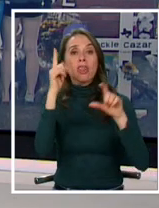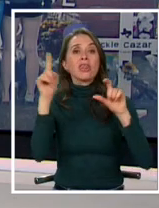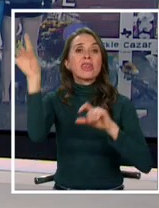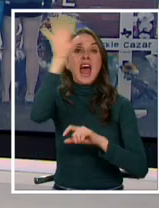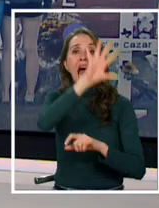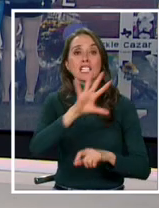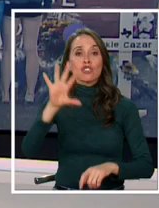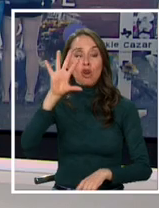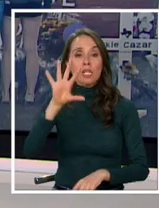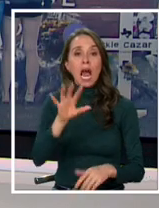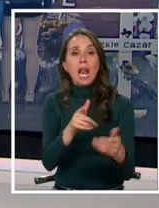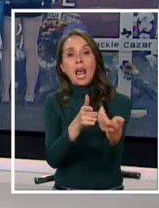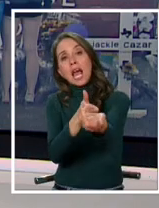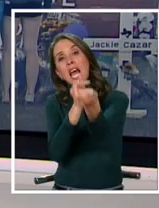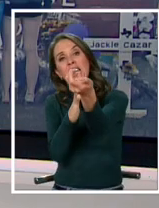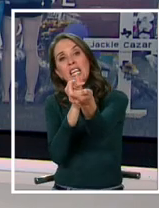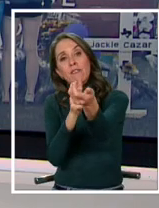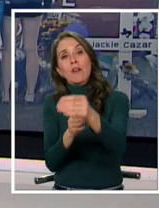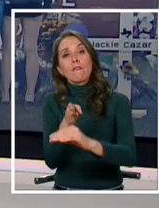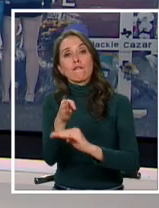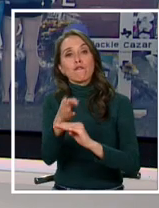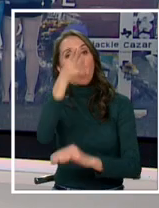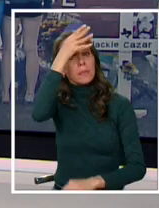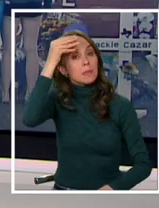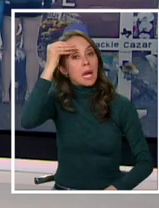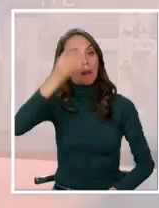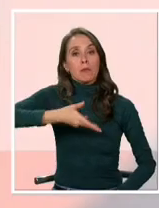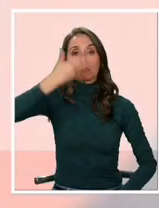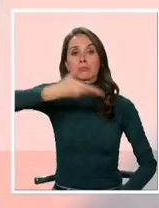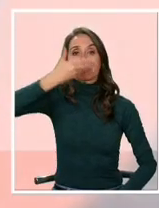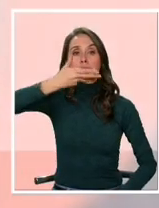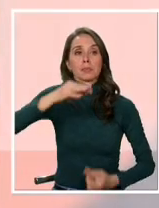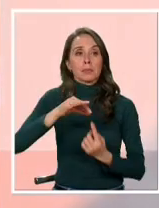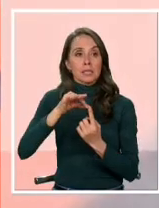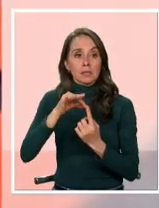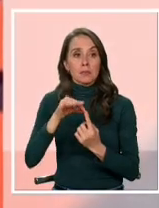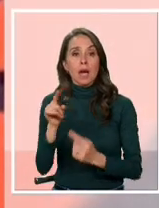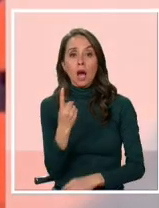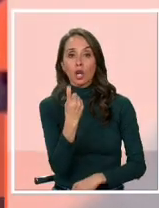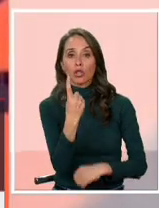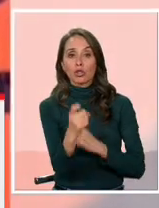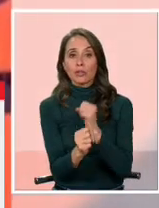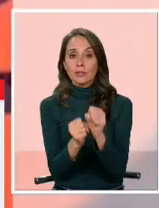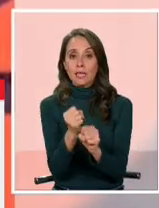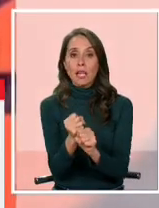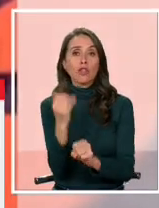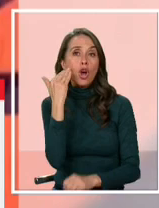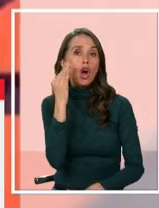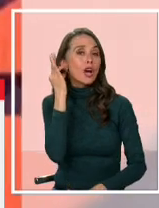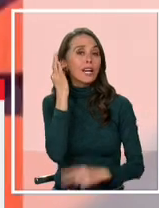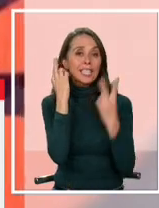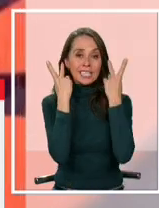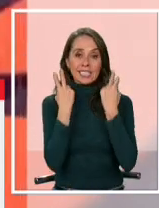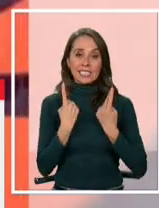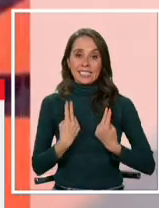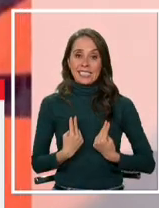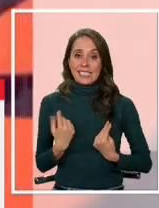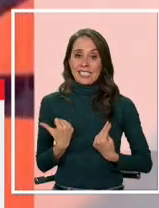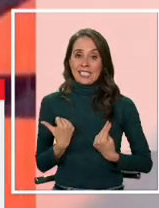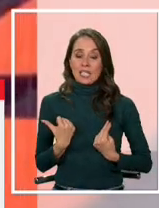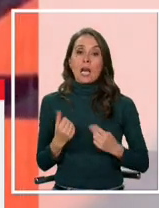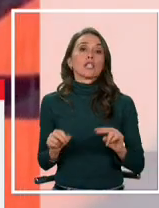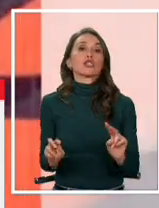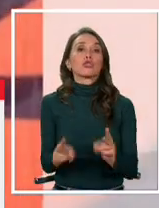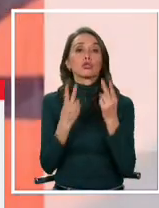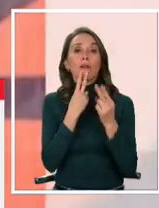expresidente como orador principal con solo 11 años esta niña se convirtió en una de las